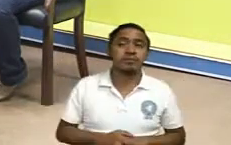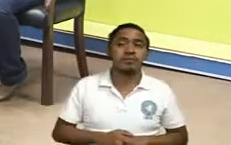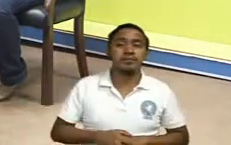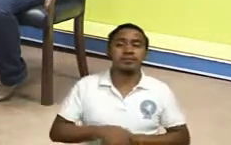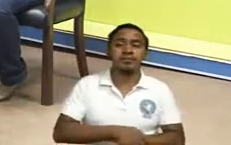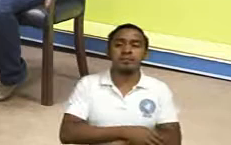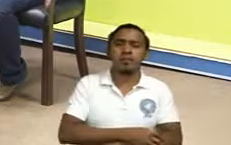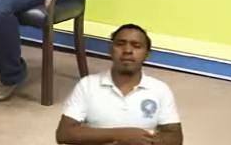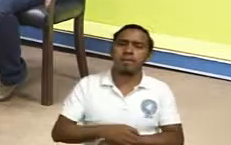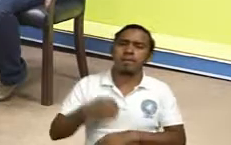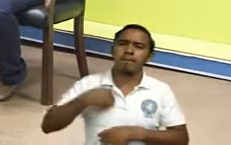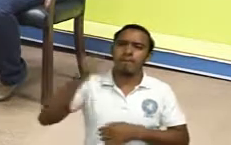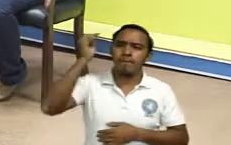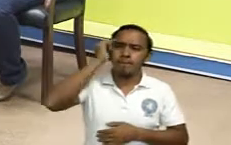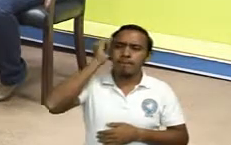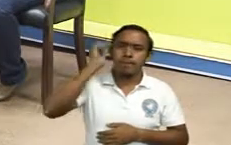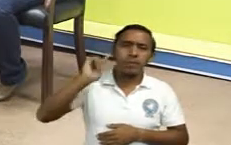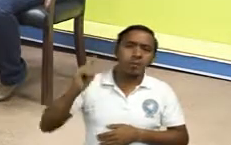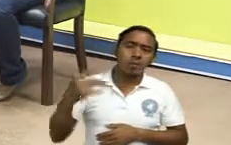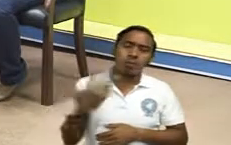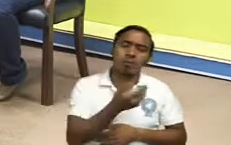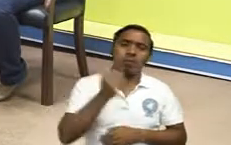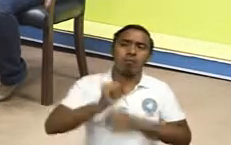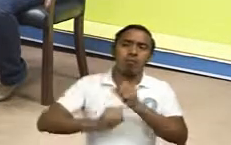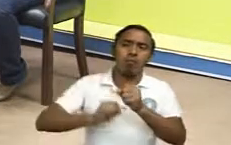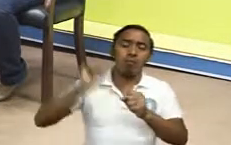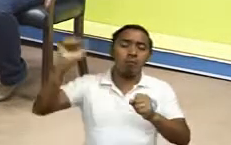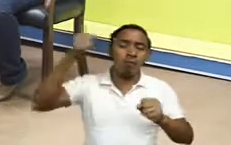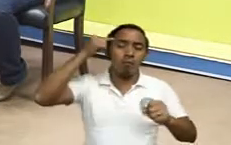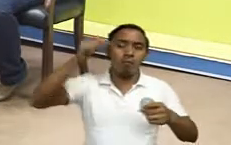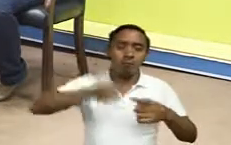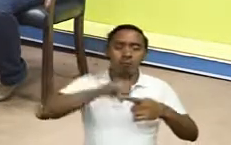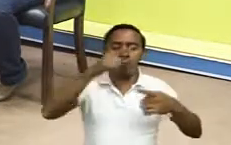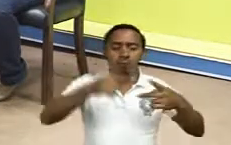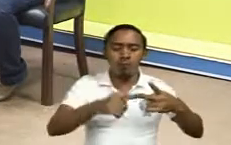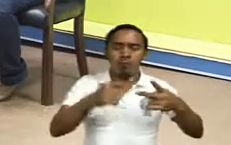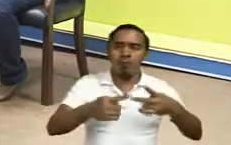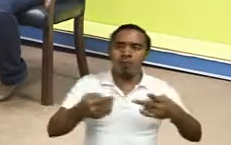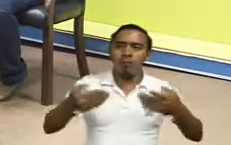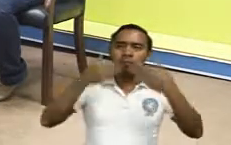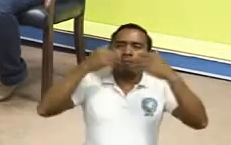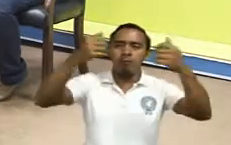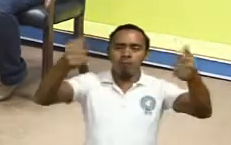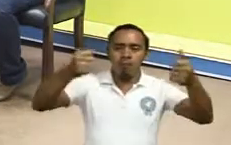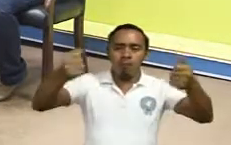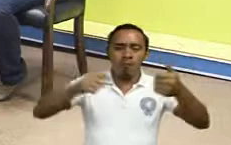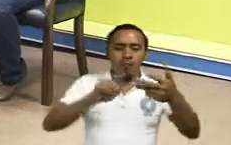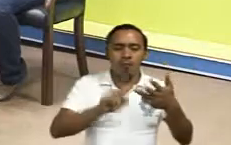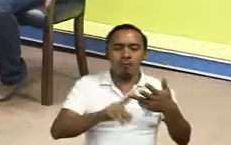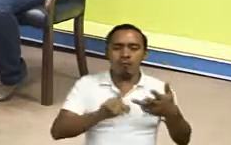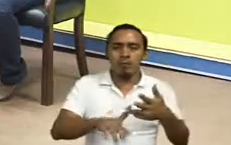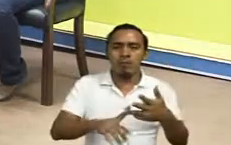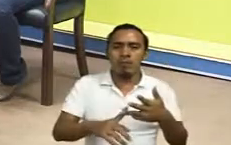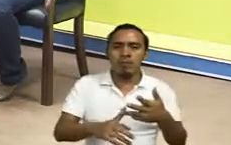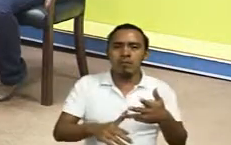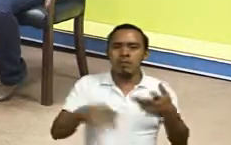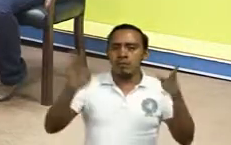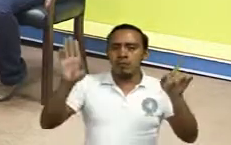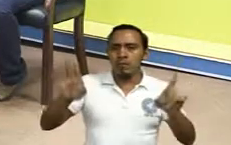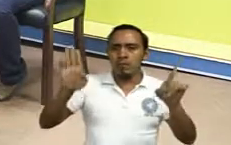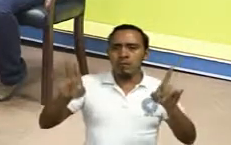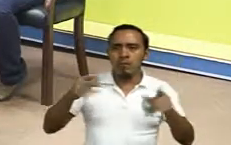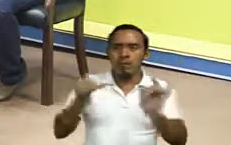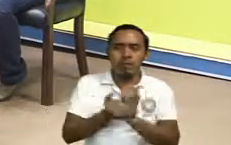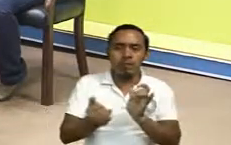es. Me imagino que todos los gobiernos que le siguieron después, como el del doctor Alemán, el de Enrique Bolaño, igual trataron